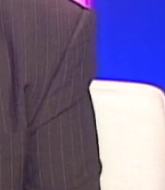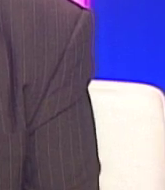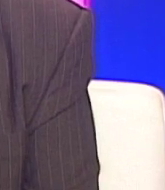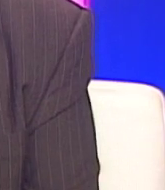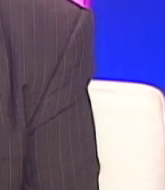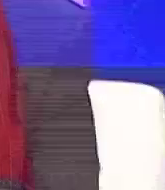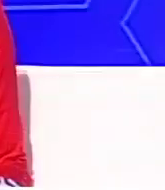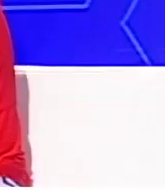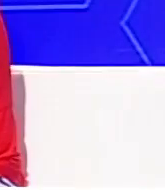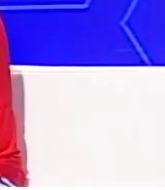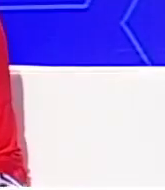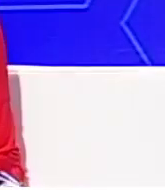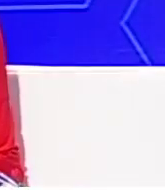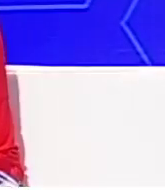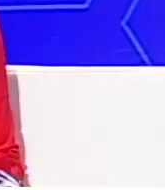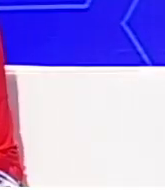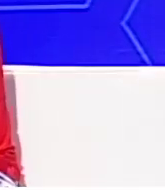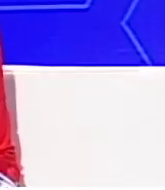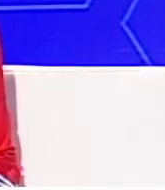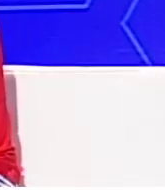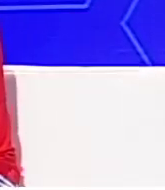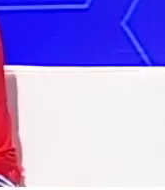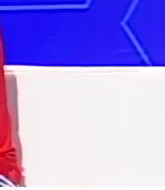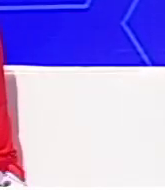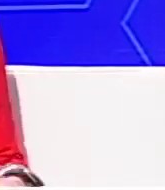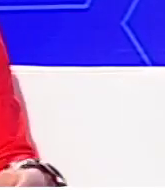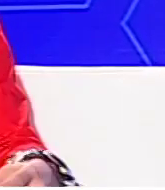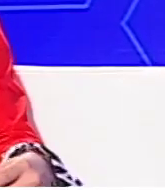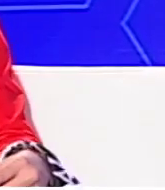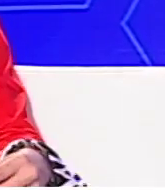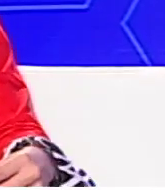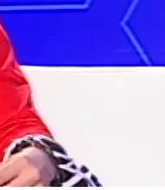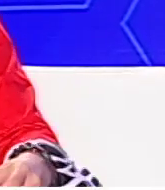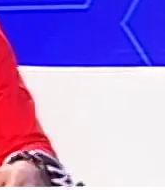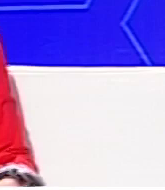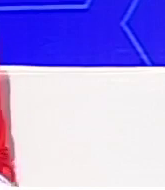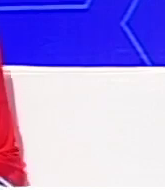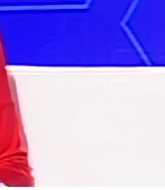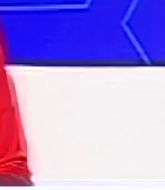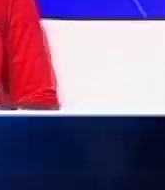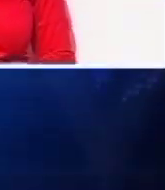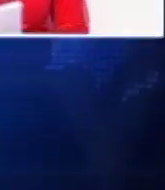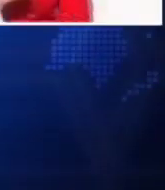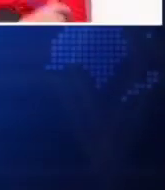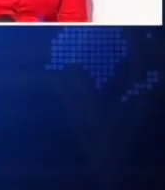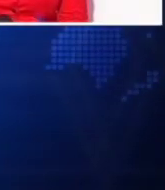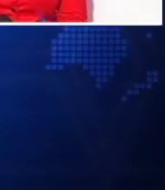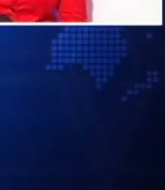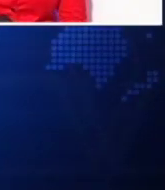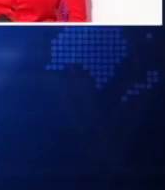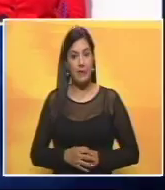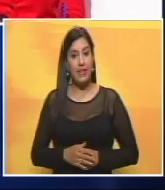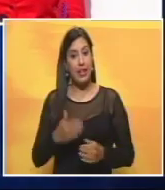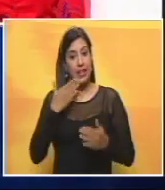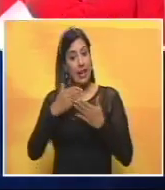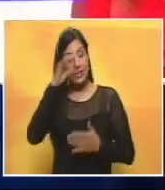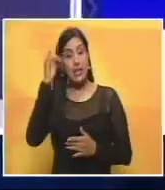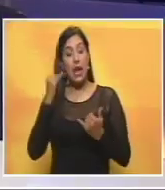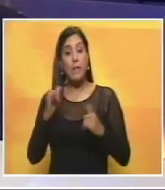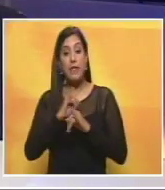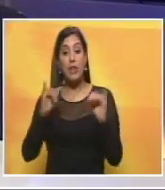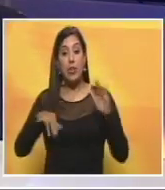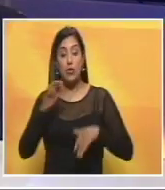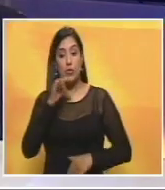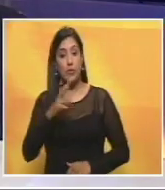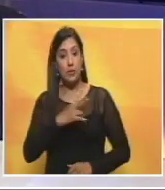en Entrevista Venevisión, y gracias a ustedes también por habernos acompañado. Que tengan todos buenas tardes. Milagros. Gracias, Endrina. Amigos, hasta